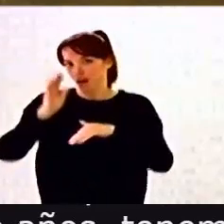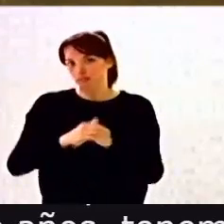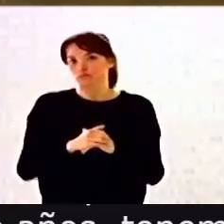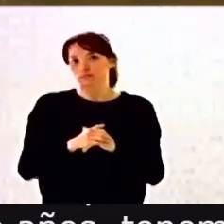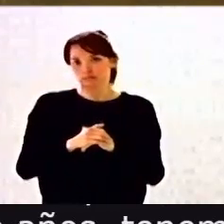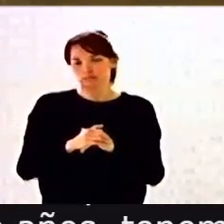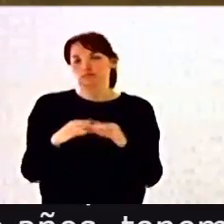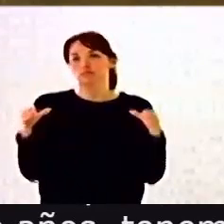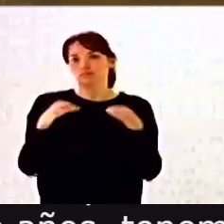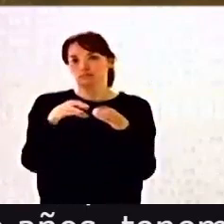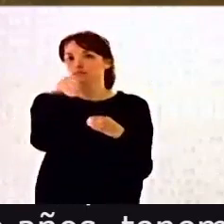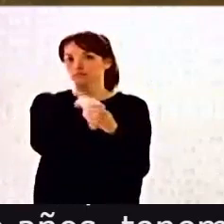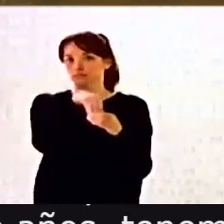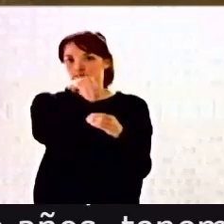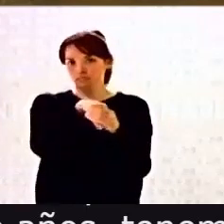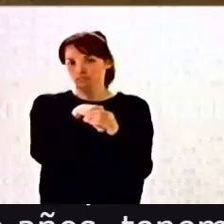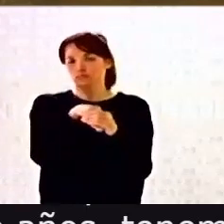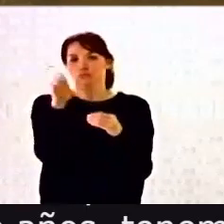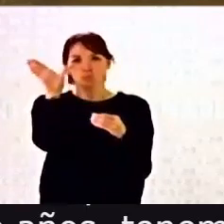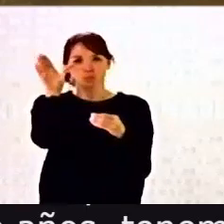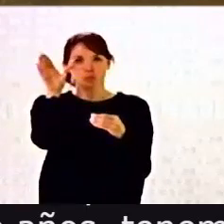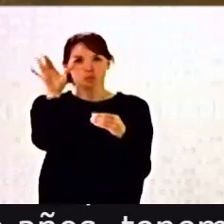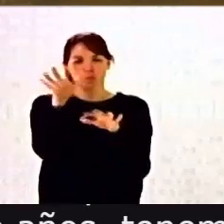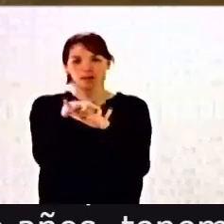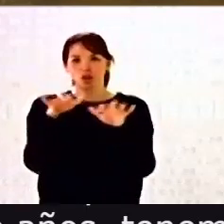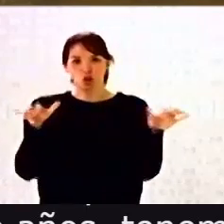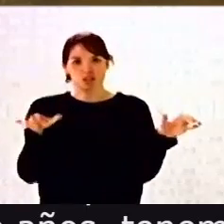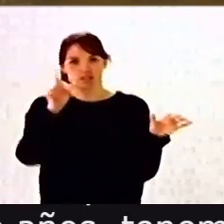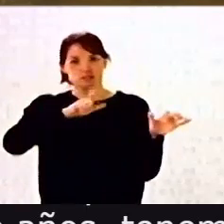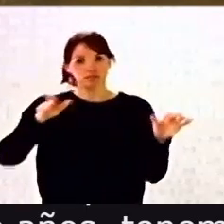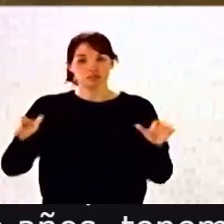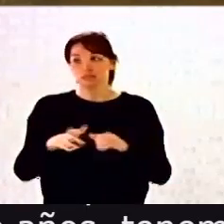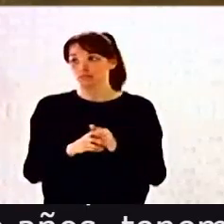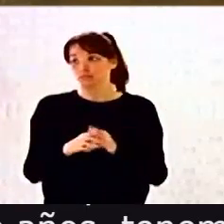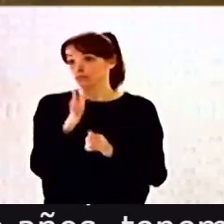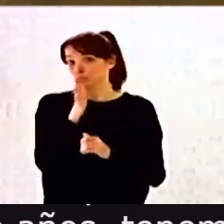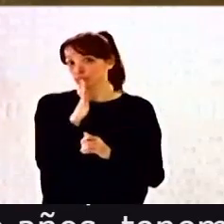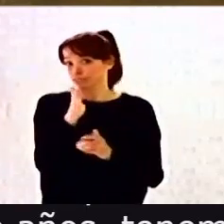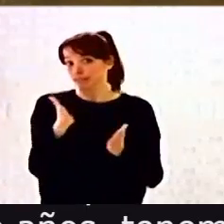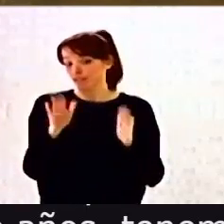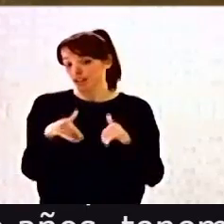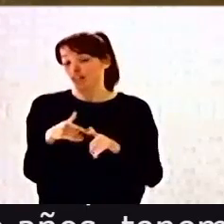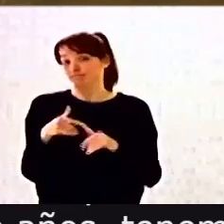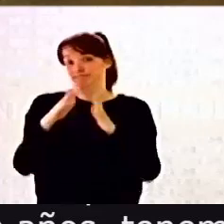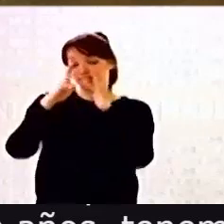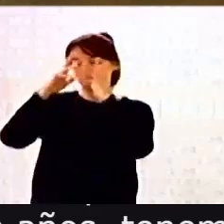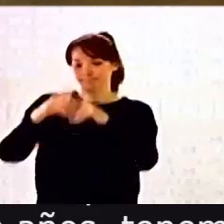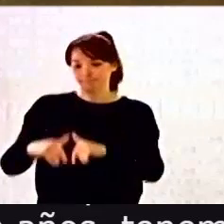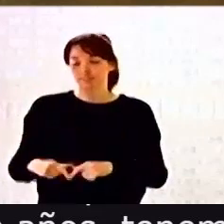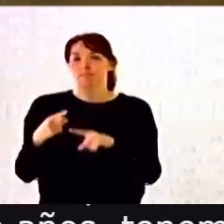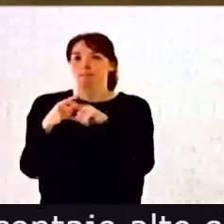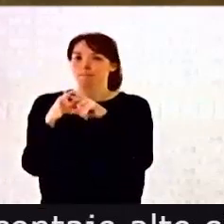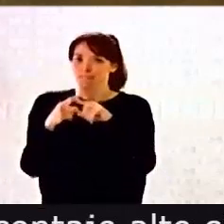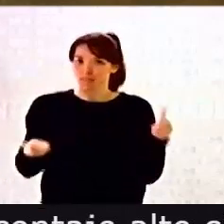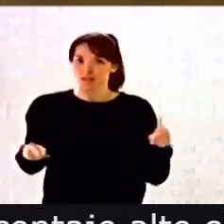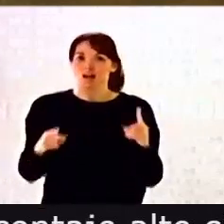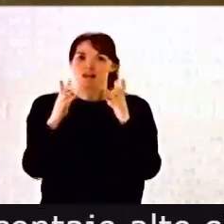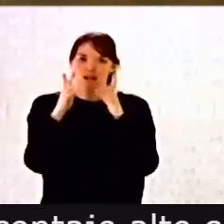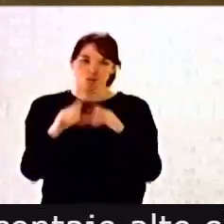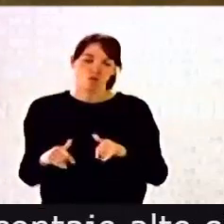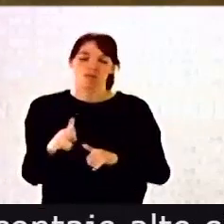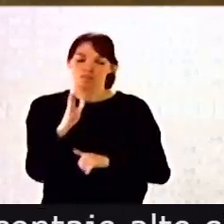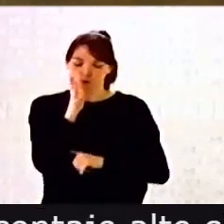de la cifra en un porcentaje muy alto, altísimo, porque si no, no nos daría esa edad media que está